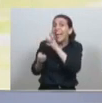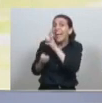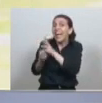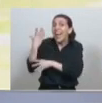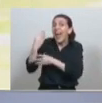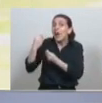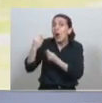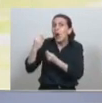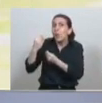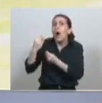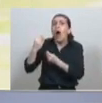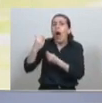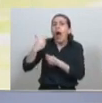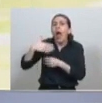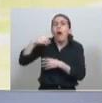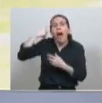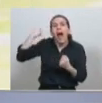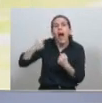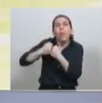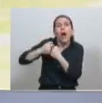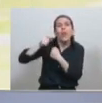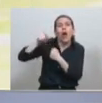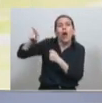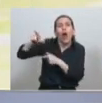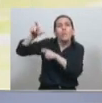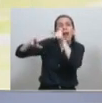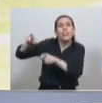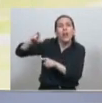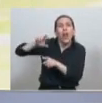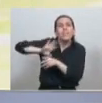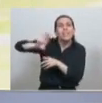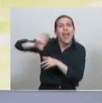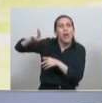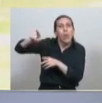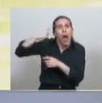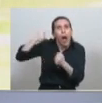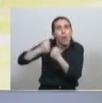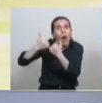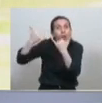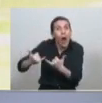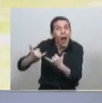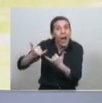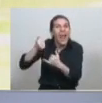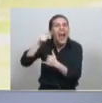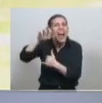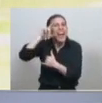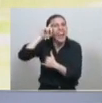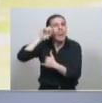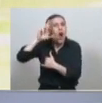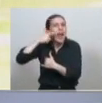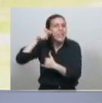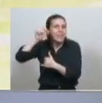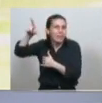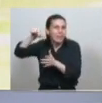jefe de estado sobre todo en este contexto donde comienza a aumentar muchísimo la preocupación no sólo por la cantidad de infectados